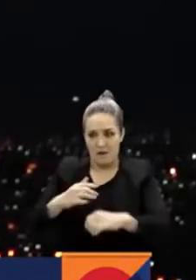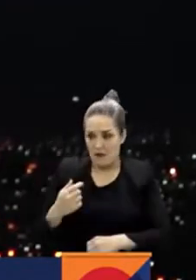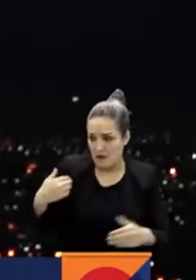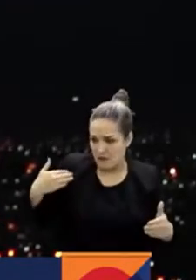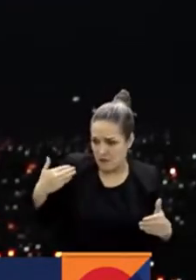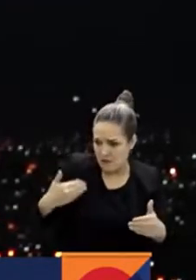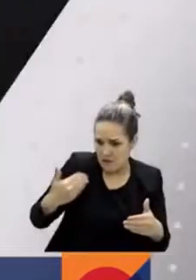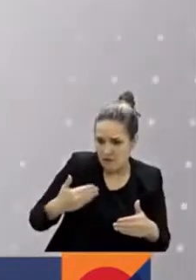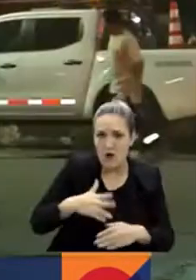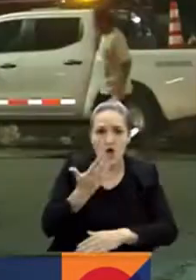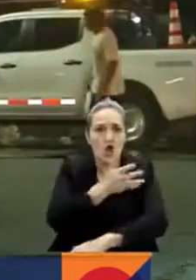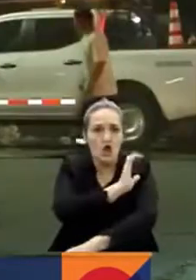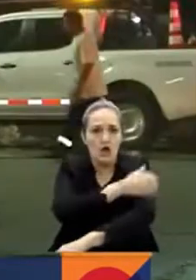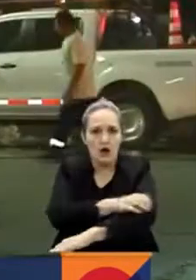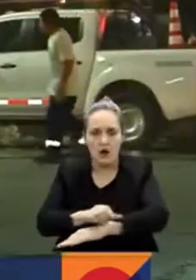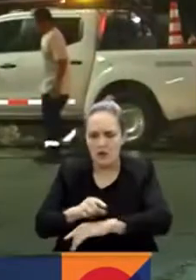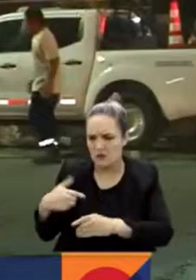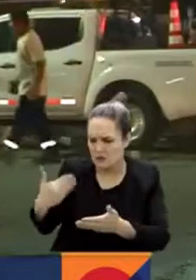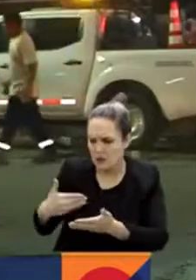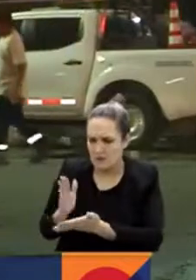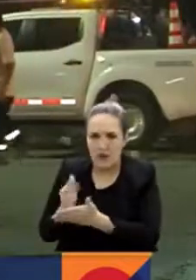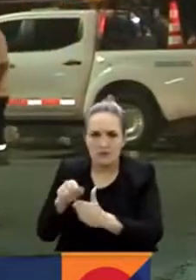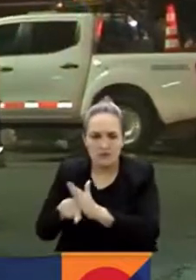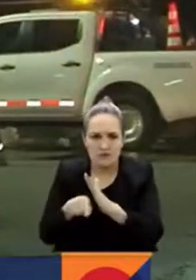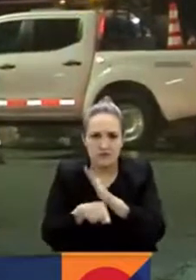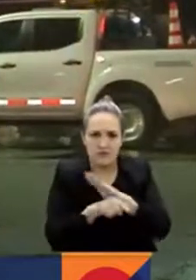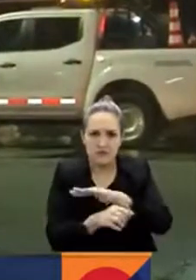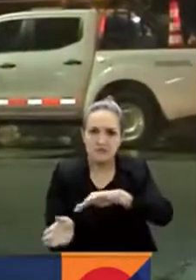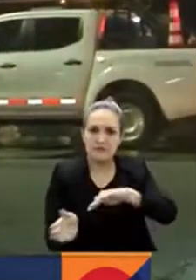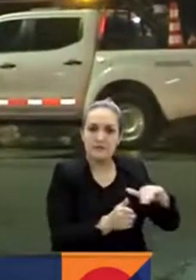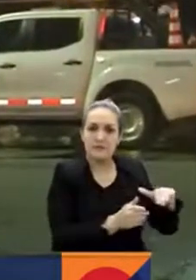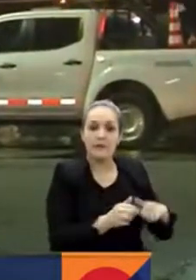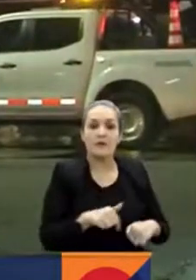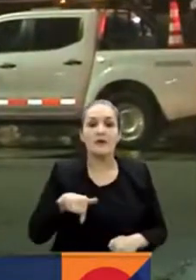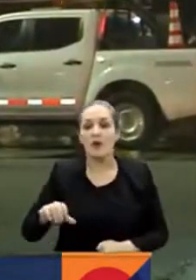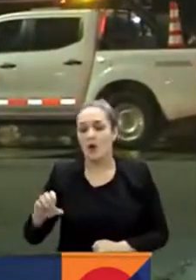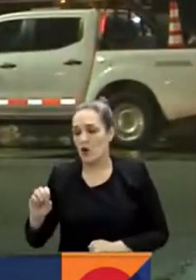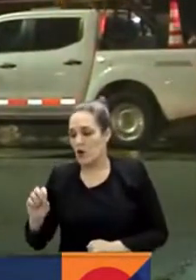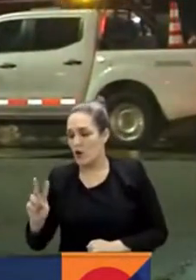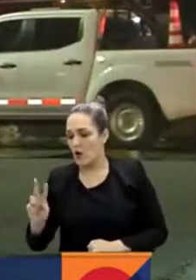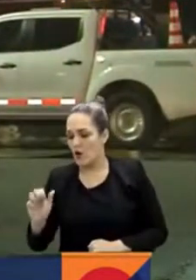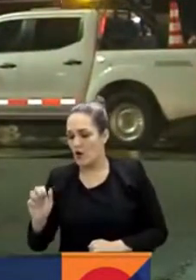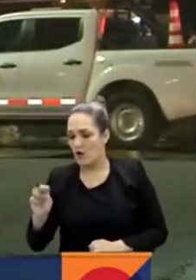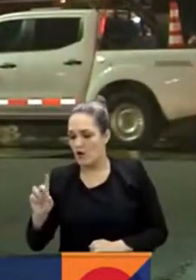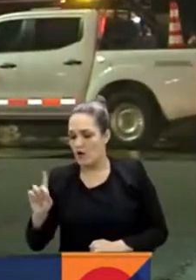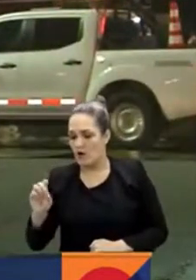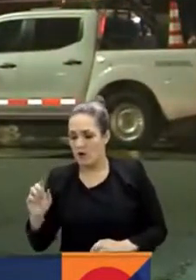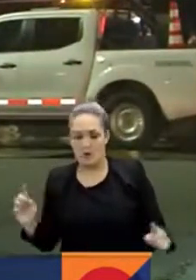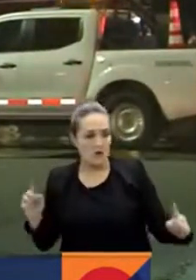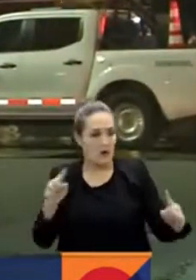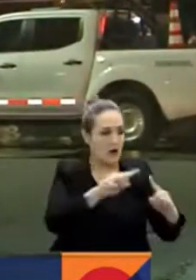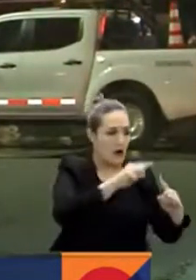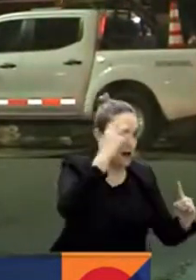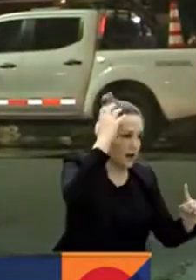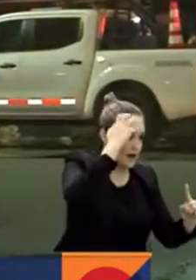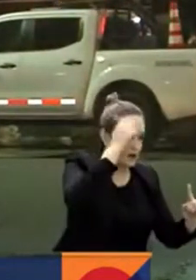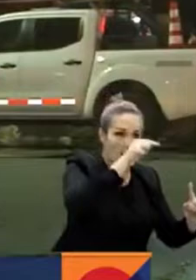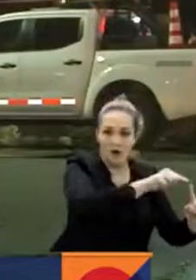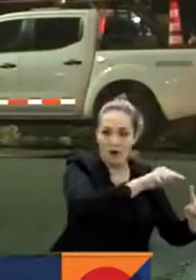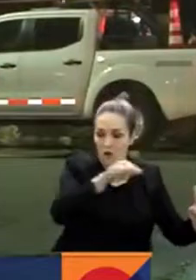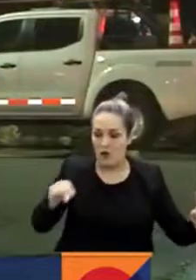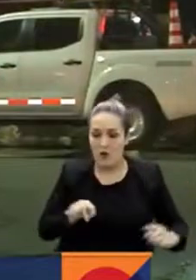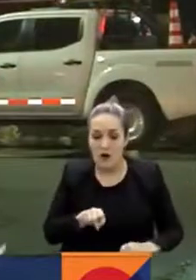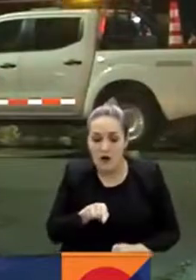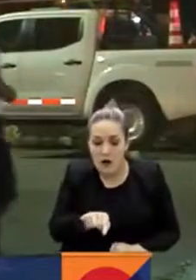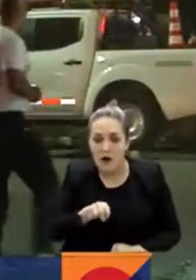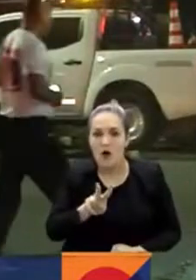Bajo Cauca antioqueño. En la vía que de Obando conduce hacia el municipio de Cartago, 2 mujeres fueron asesinadas con